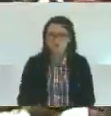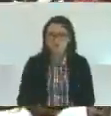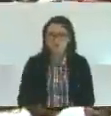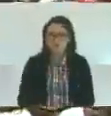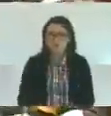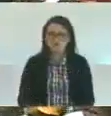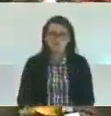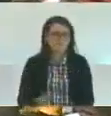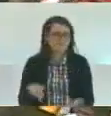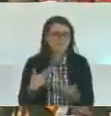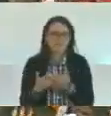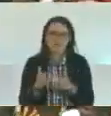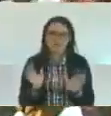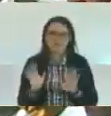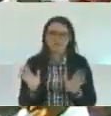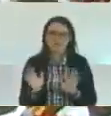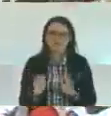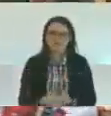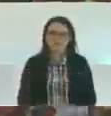Jamás.